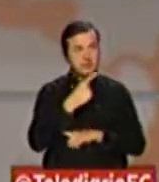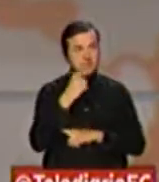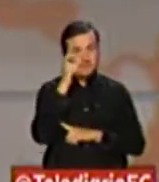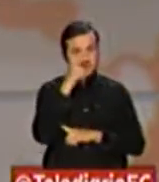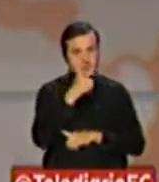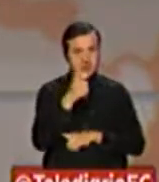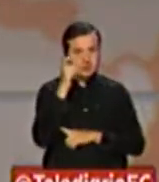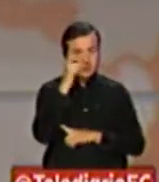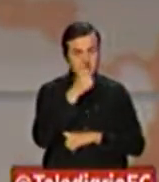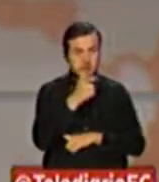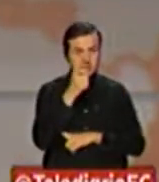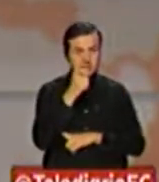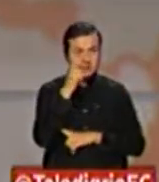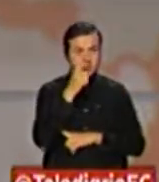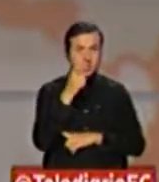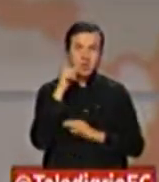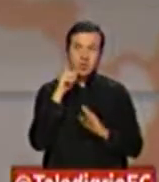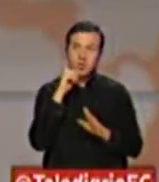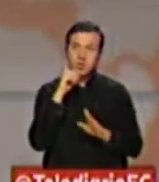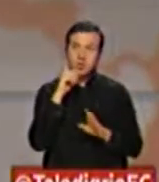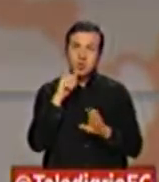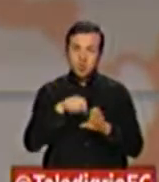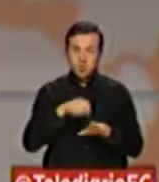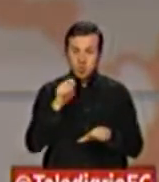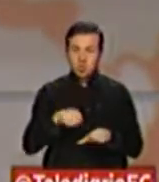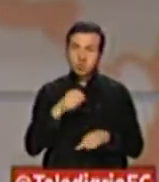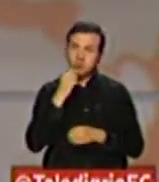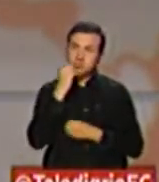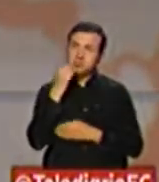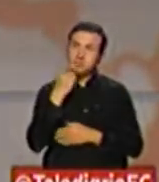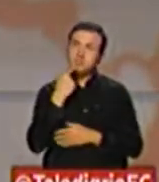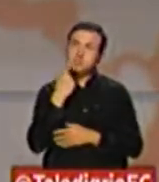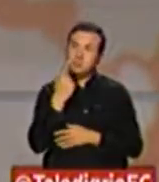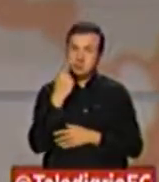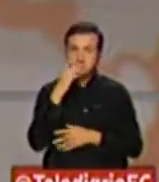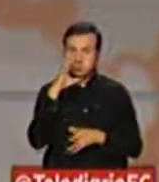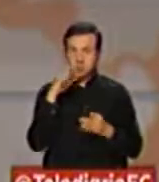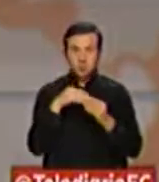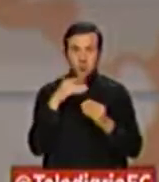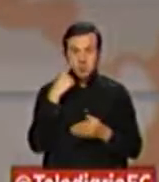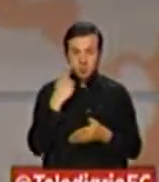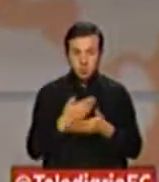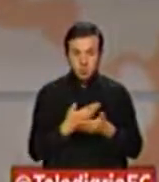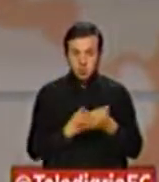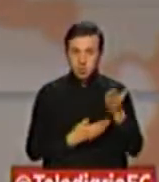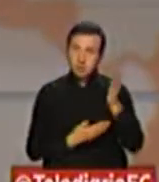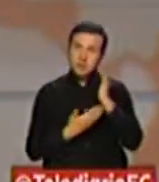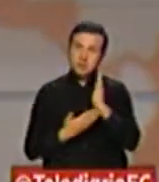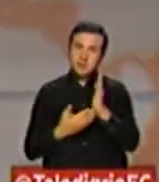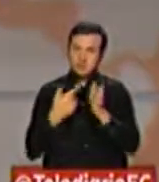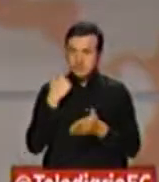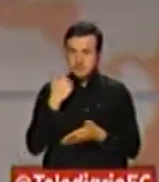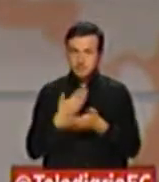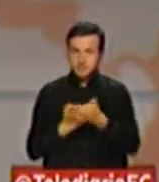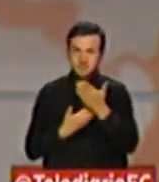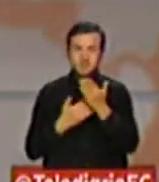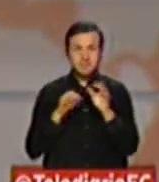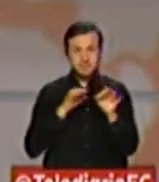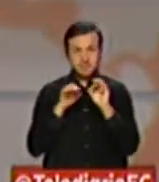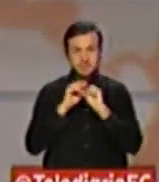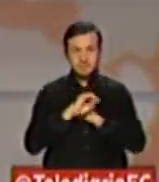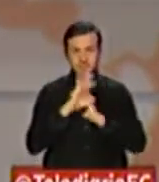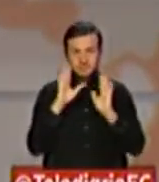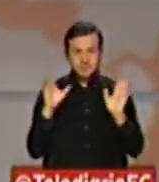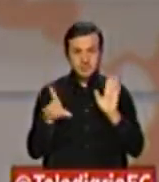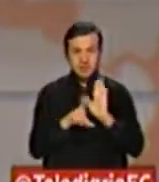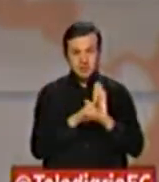fiscal, en este caso el fiscal ante la jueza competente, lo que hizo fue reunir los suficientes elementos de convicción, como decimos. Pero ¿sabe qué? Yo voy a decir aquí una cosa.